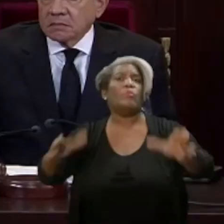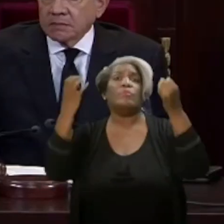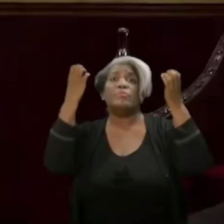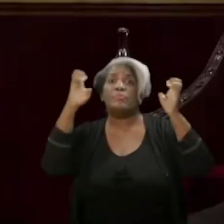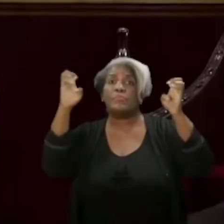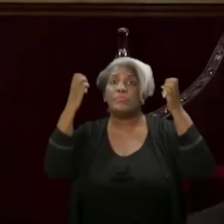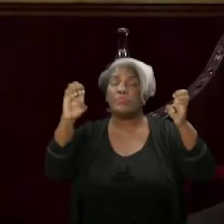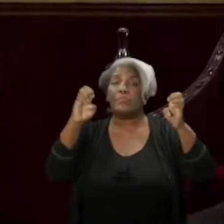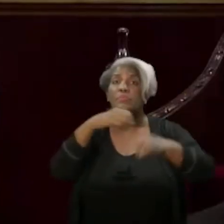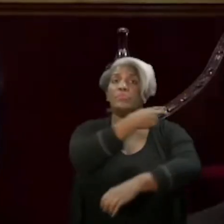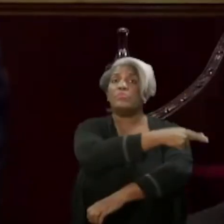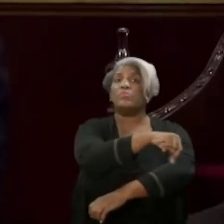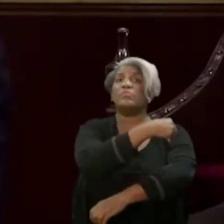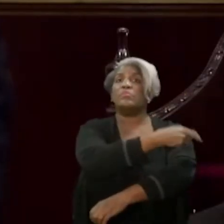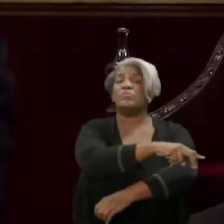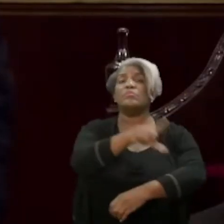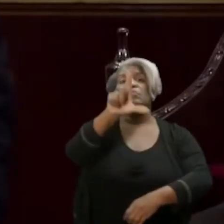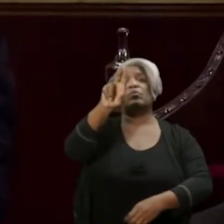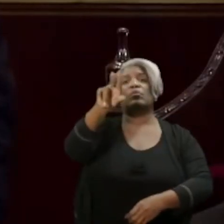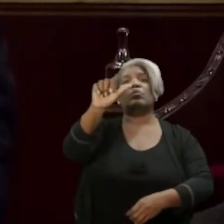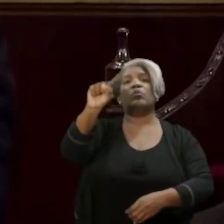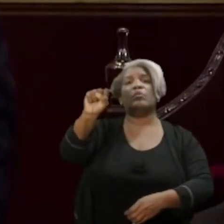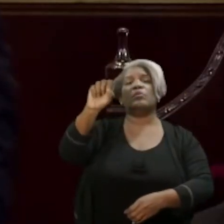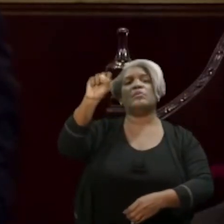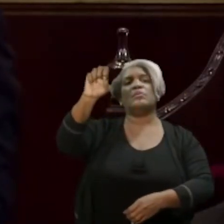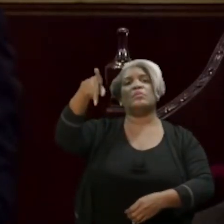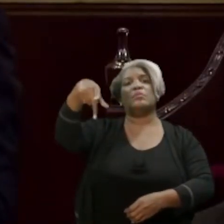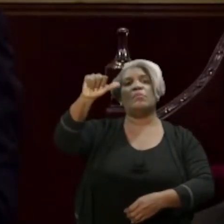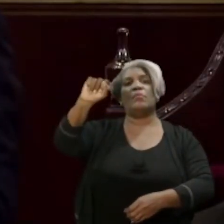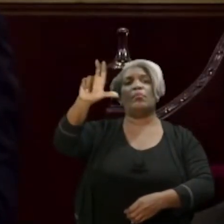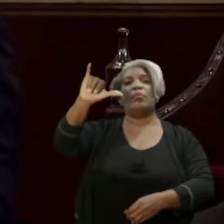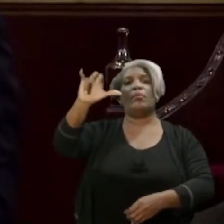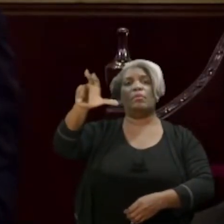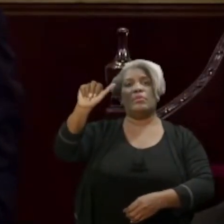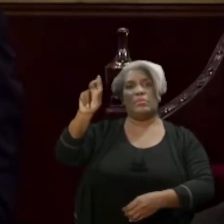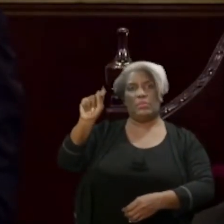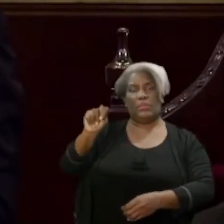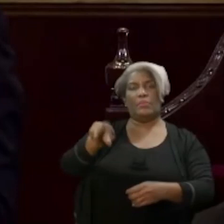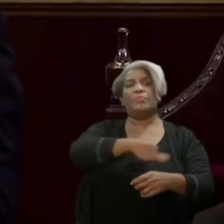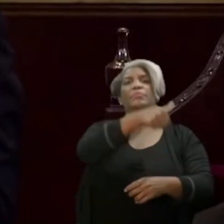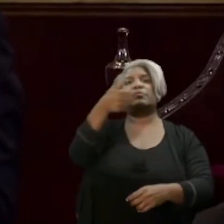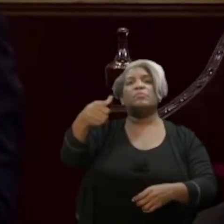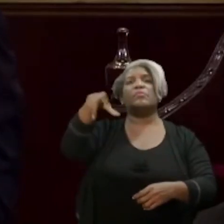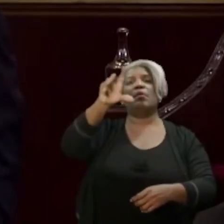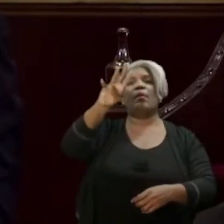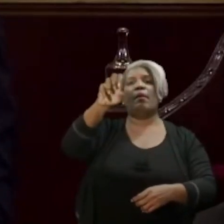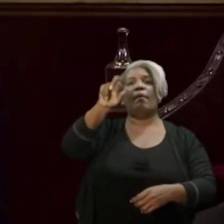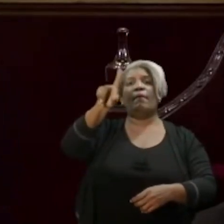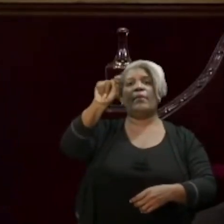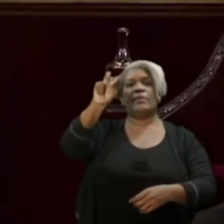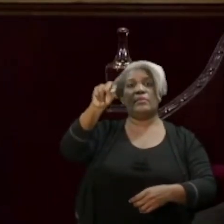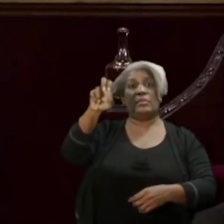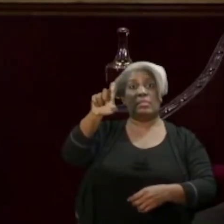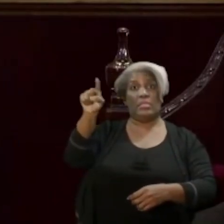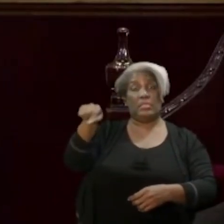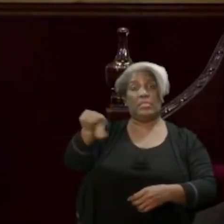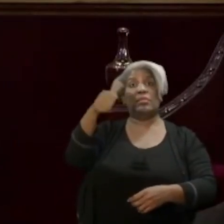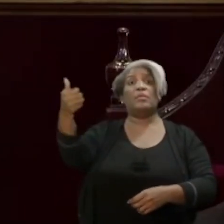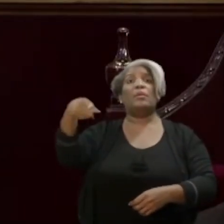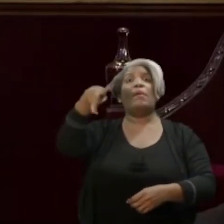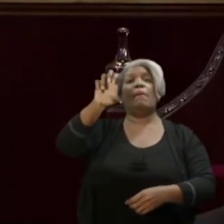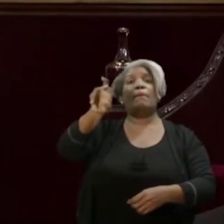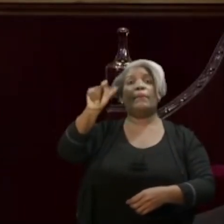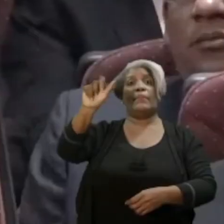los hospitales Luis Espaillat, Leopoldo Martínez, el de Padre de las Casas y el de Peralta, ambos en